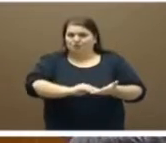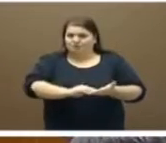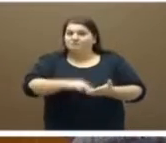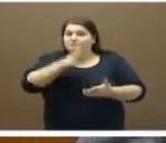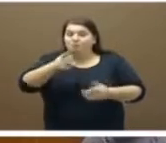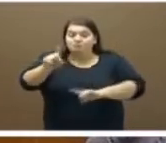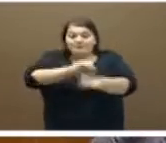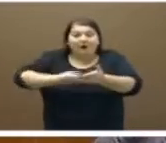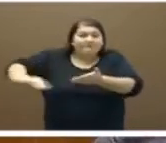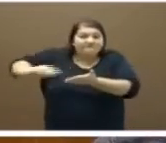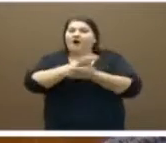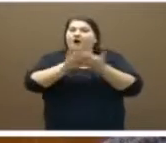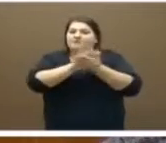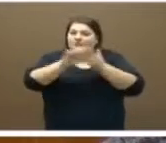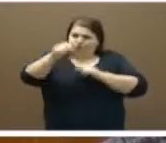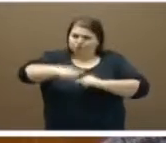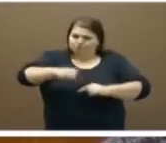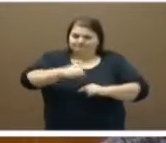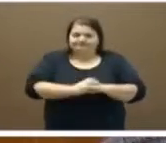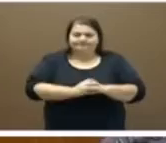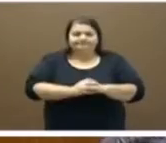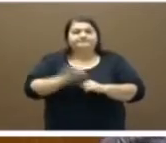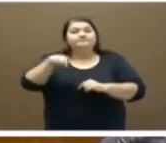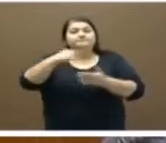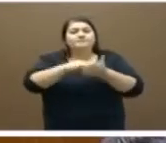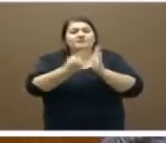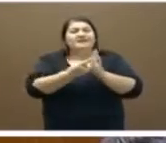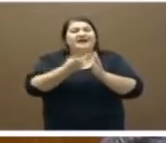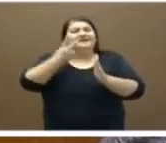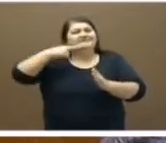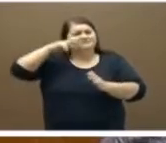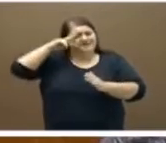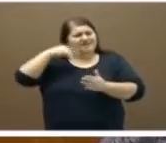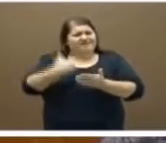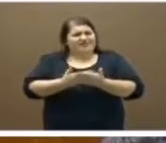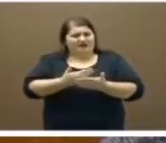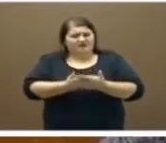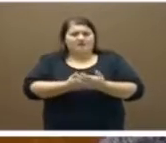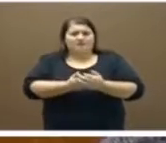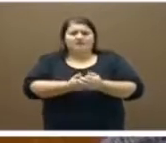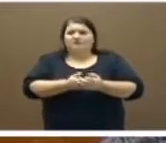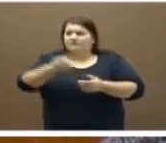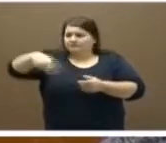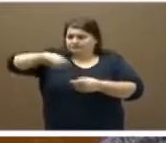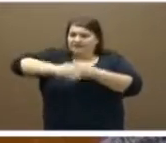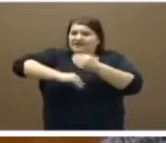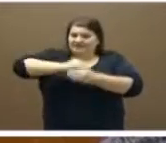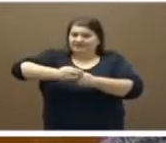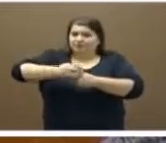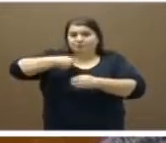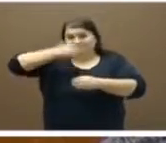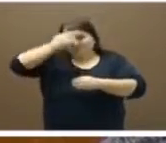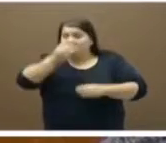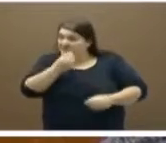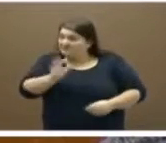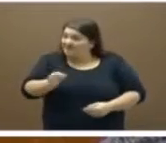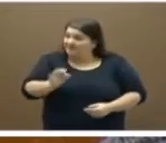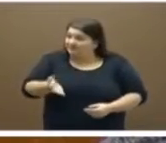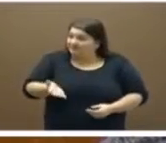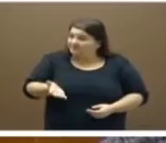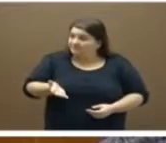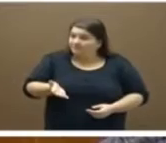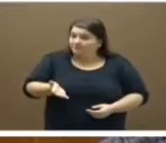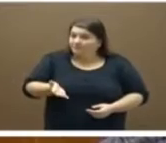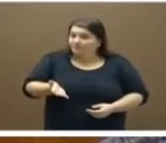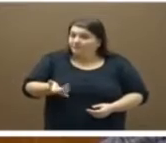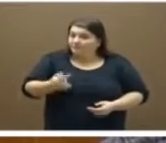de resolver y usted lo sabe. El plan de empleo de experiencia es un plan que hacían ustedes también, supongo que estará bien, ¿no?